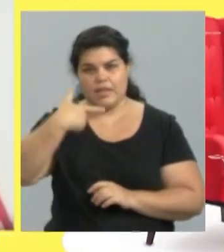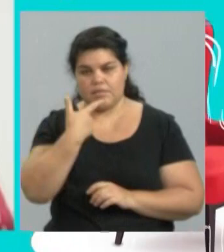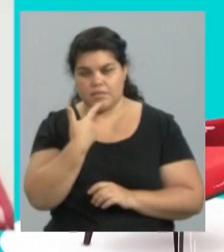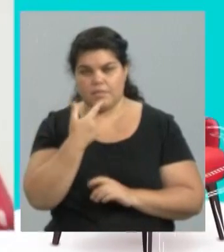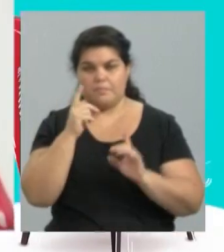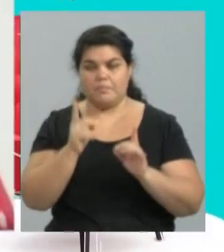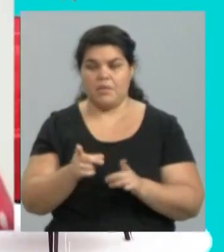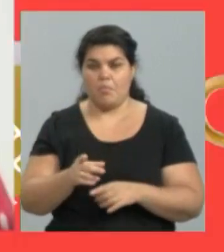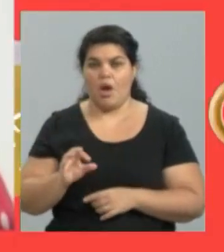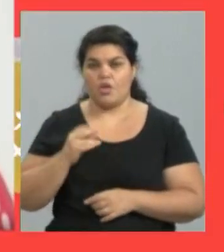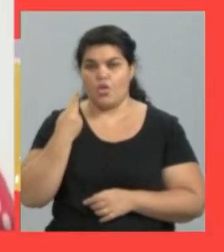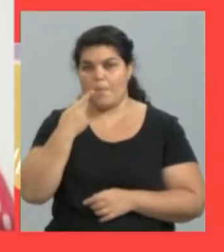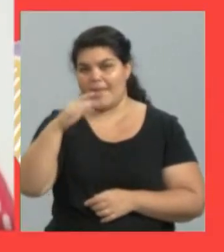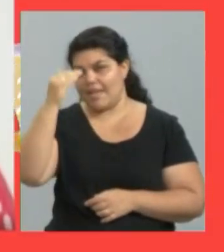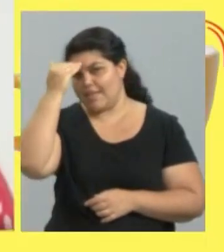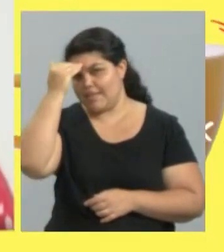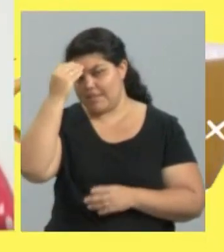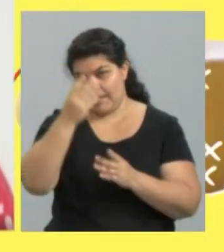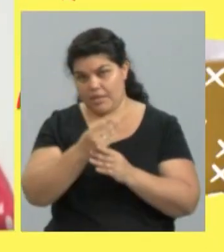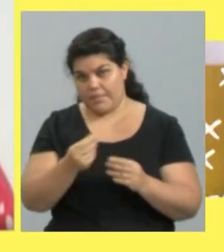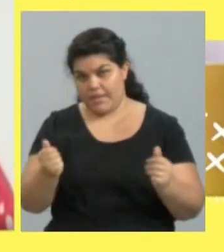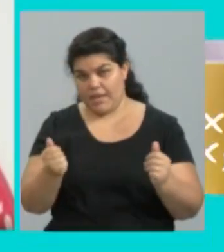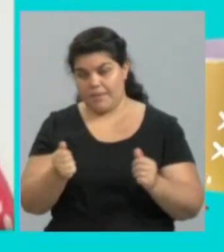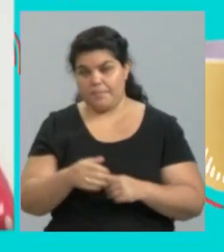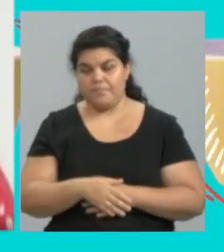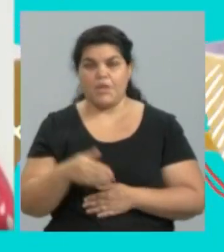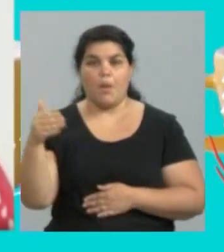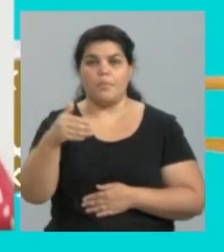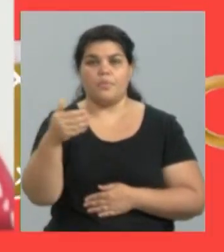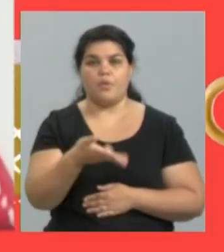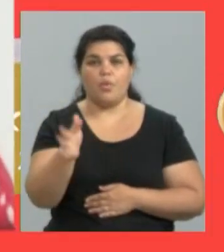el 2015 porque era, semipresencial y eran